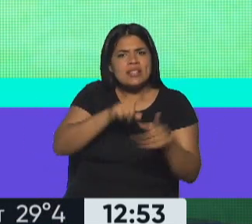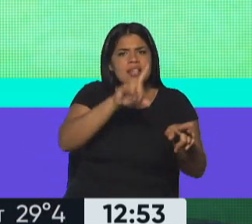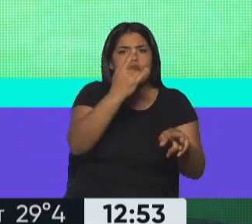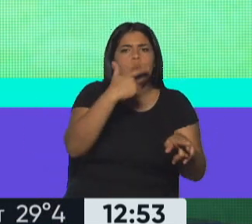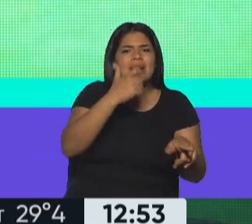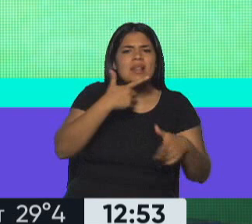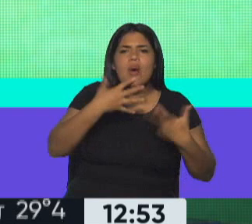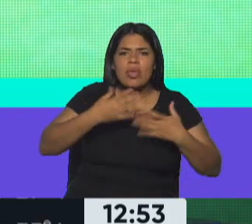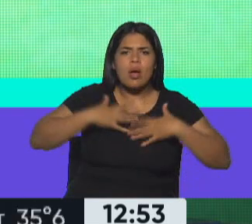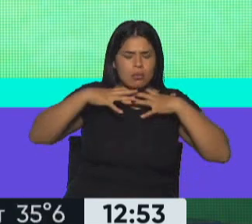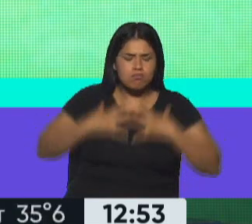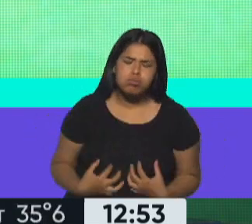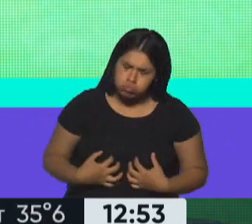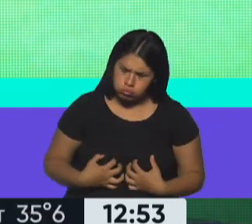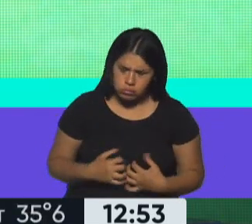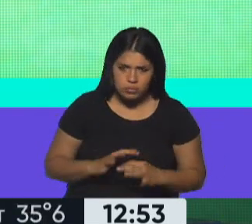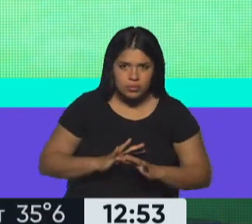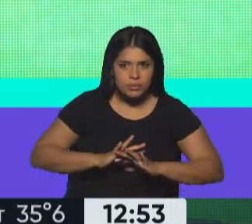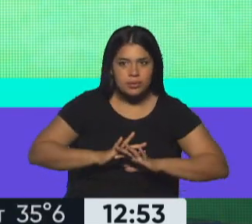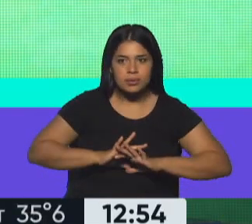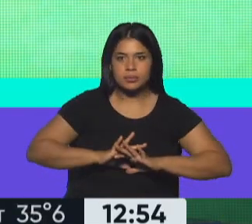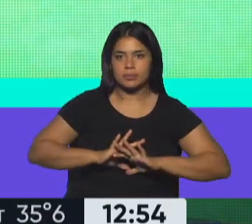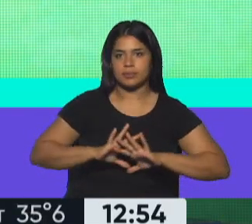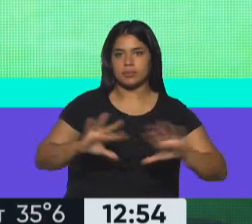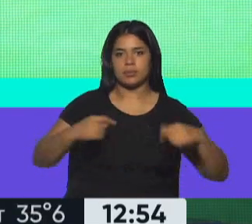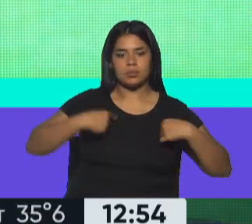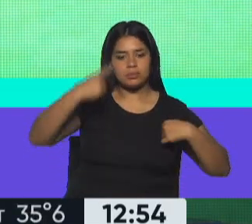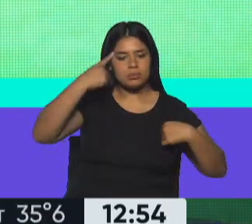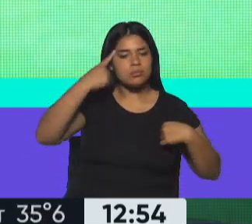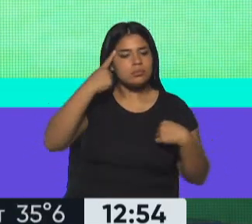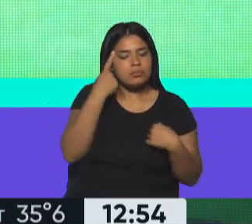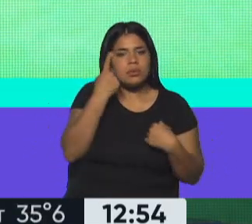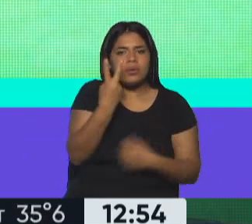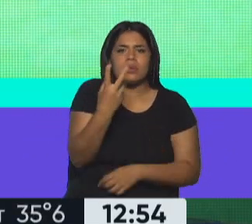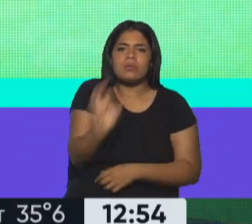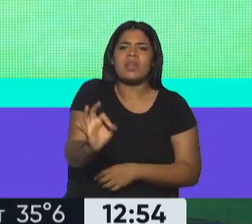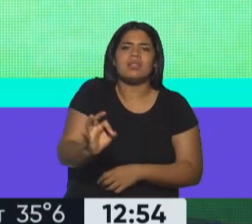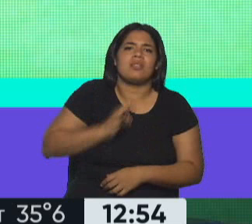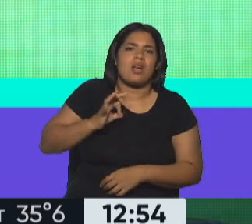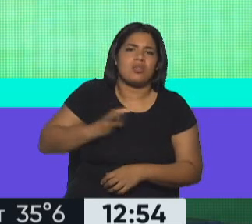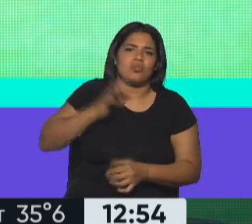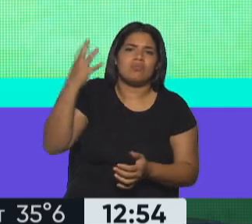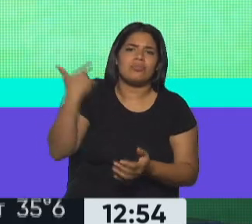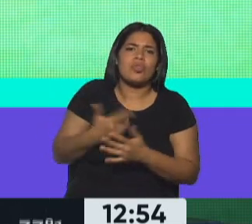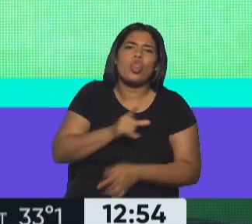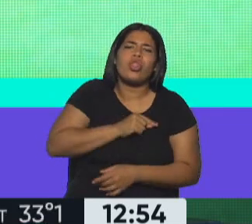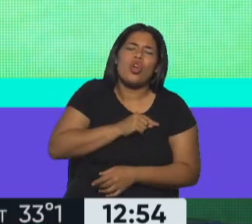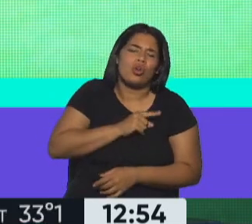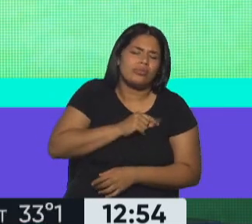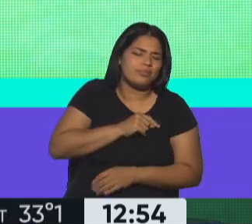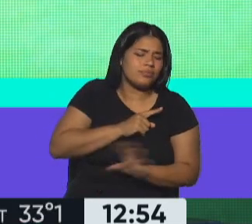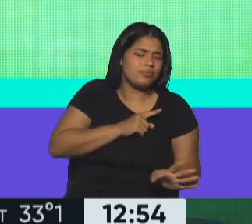y por un momento pensé hace 20 años que conozco este dolor vale la pena